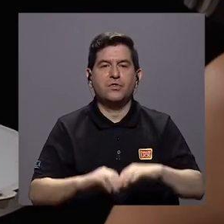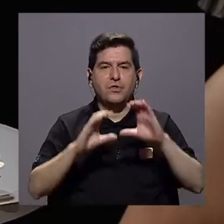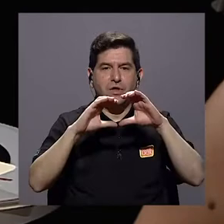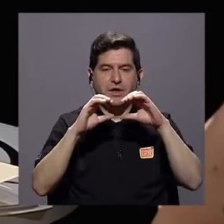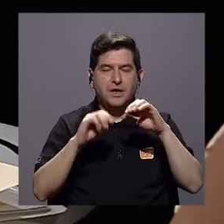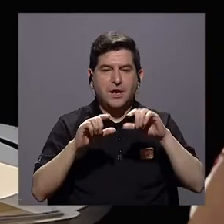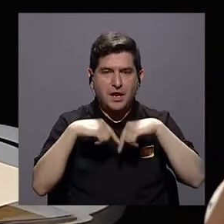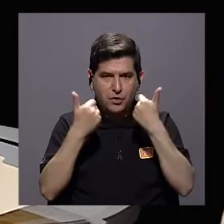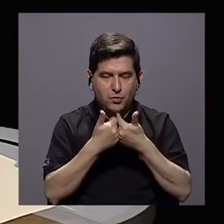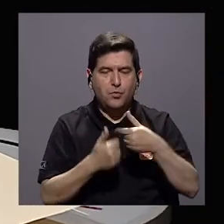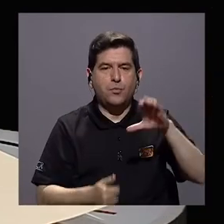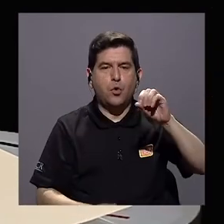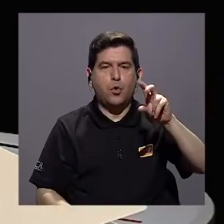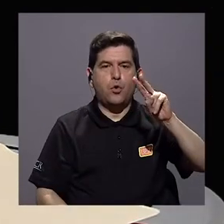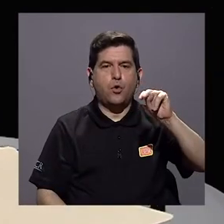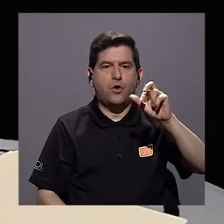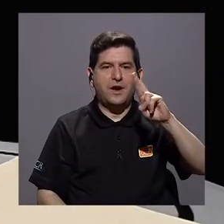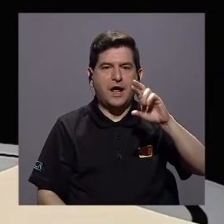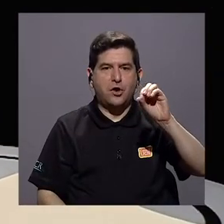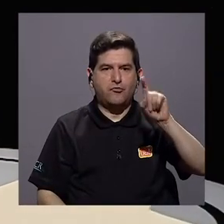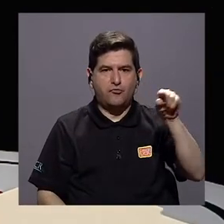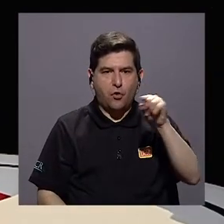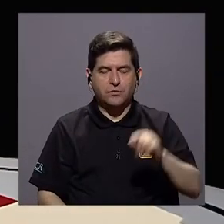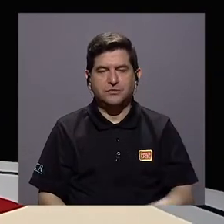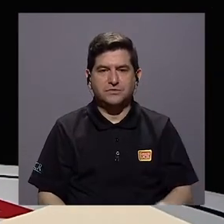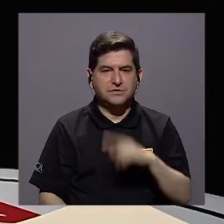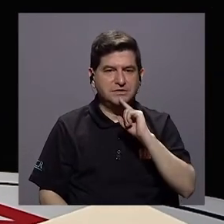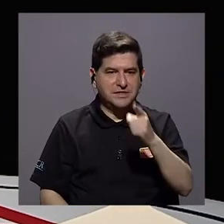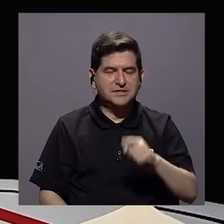comunicados sistemáticos de CONAROS han sido formato